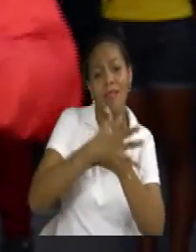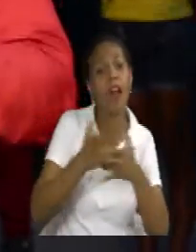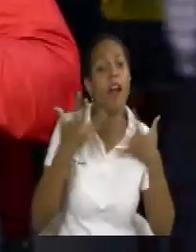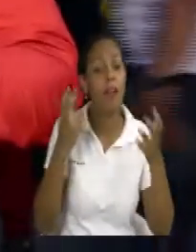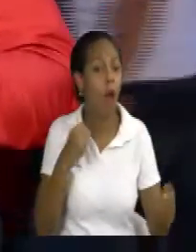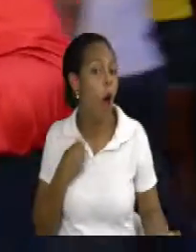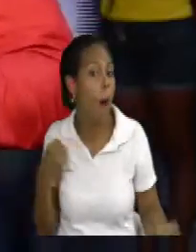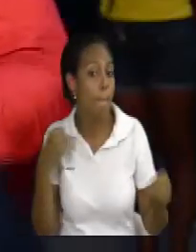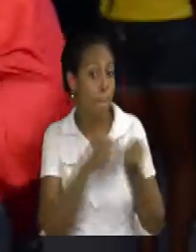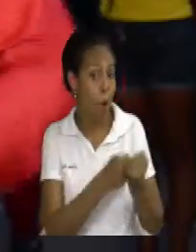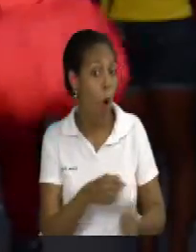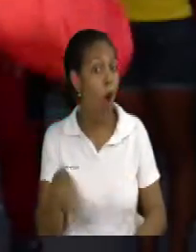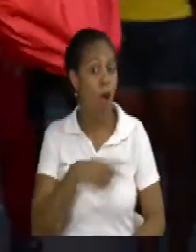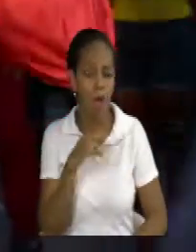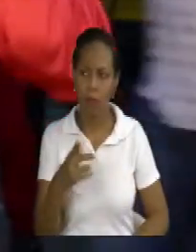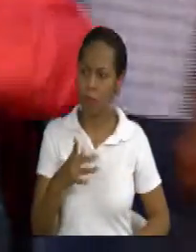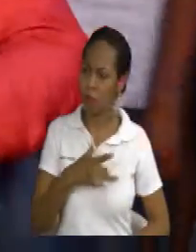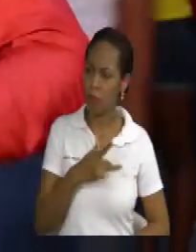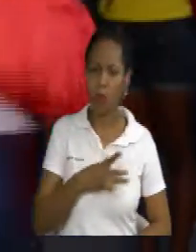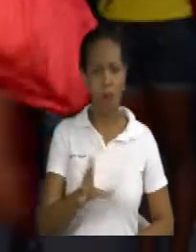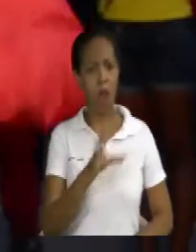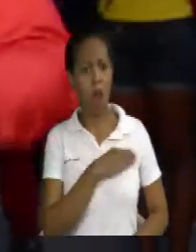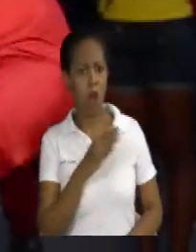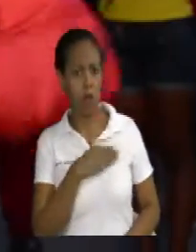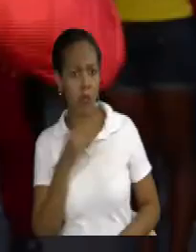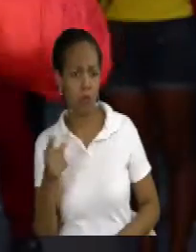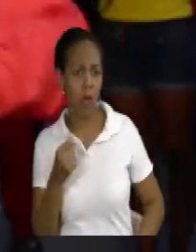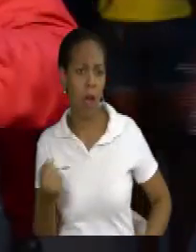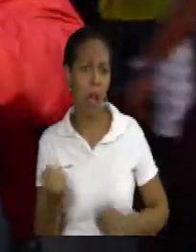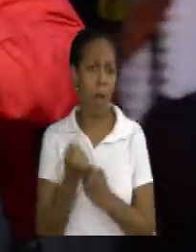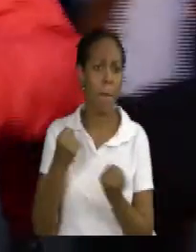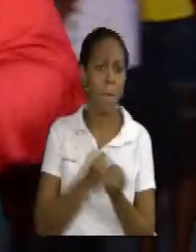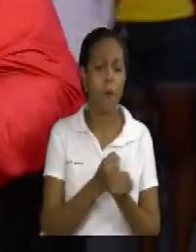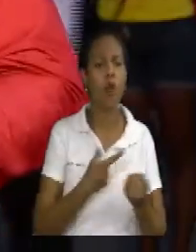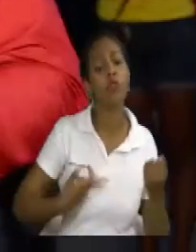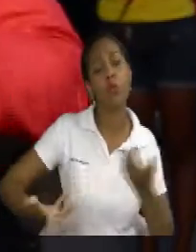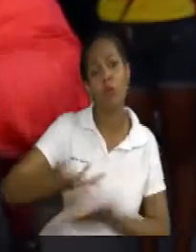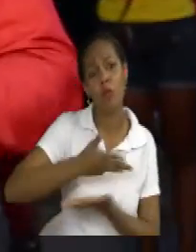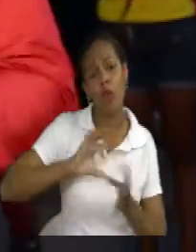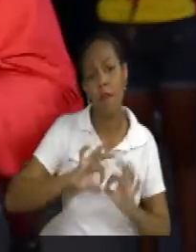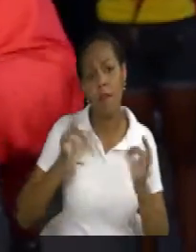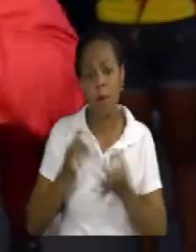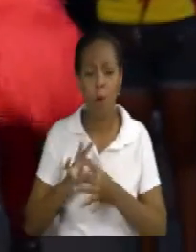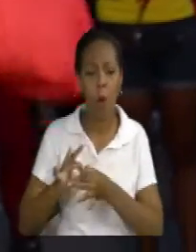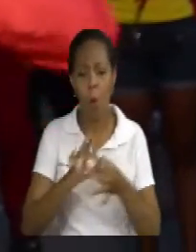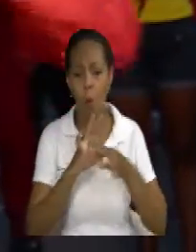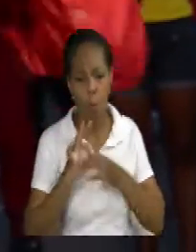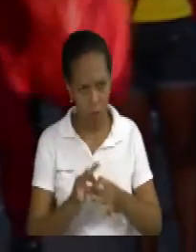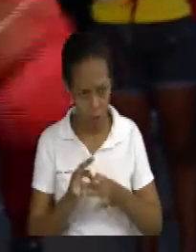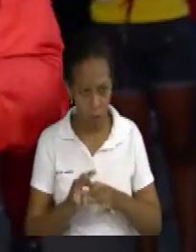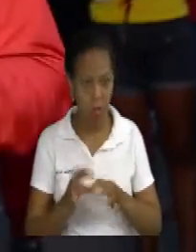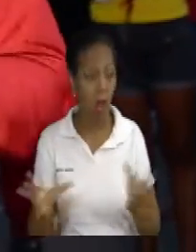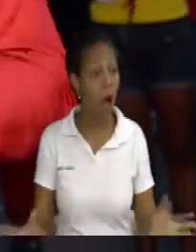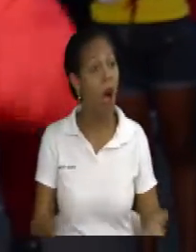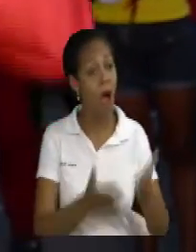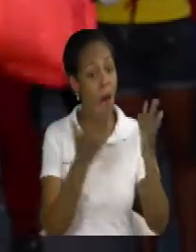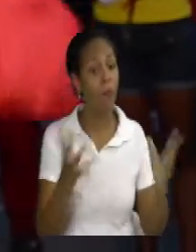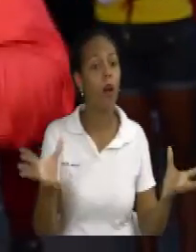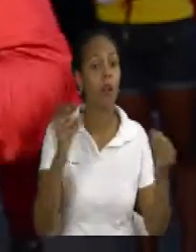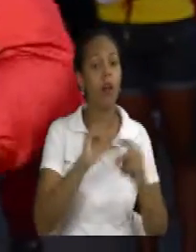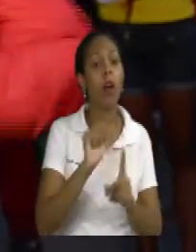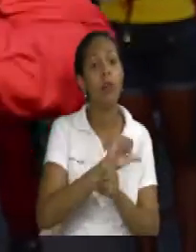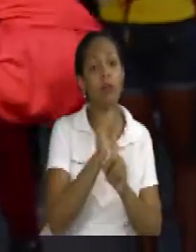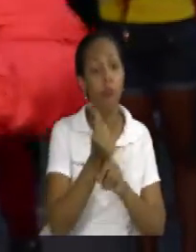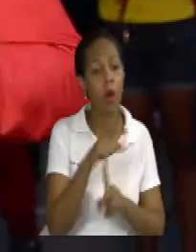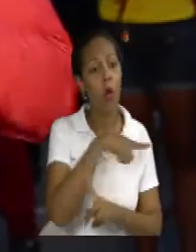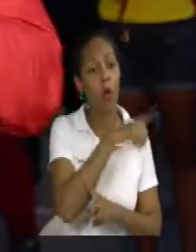se convierten en julianista y en el movimiento de la familia de renovación liberal. Por eso, la invitación a toda la sociedad a